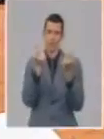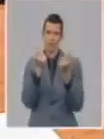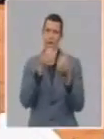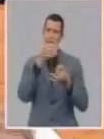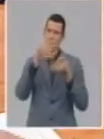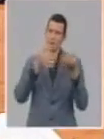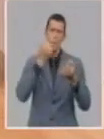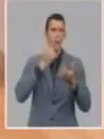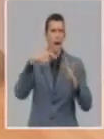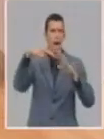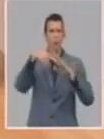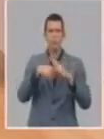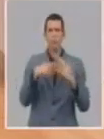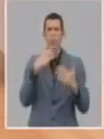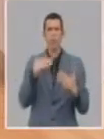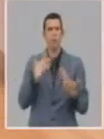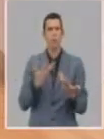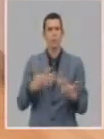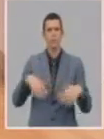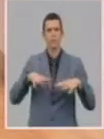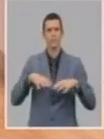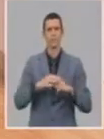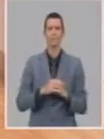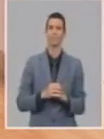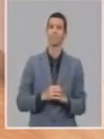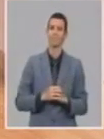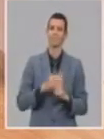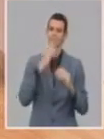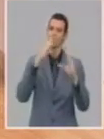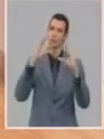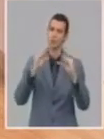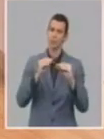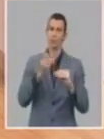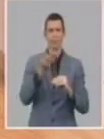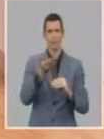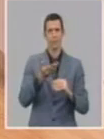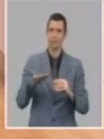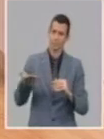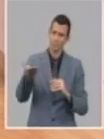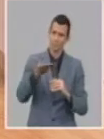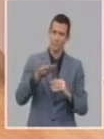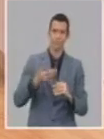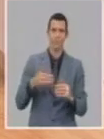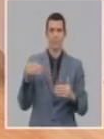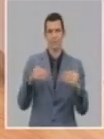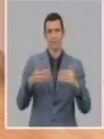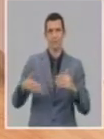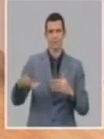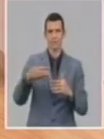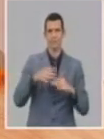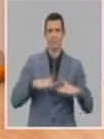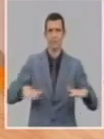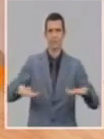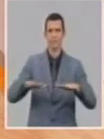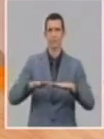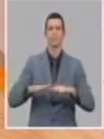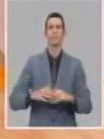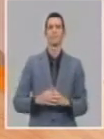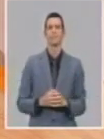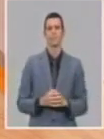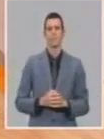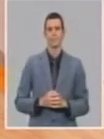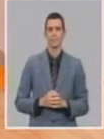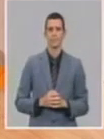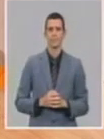sí bueno dando buenas noches a ti colegas que están con nosotros acá en la mesa los